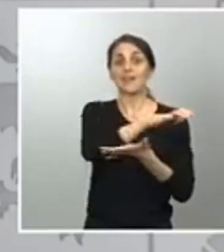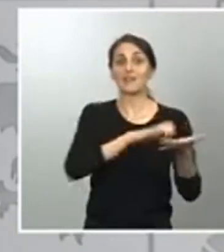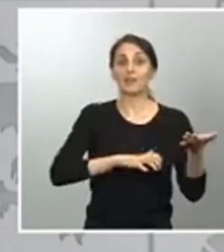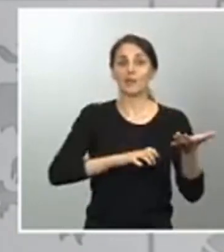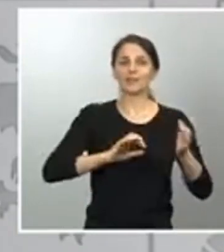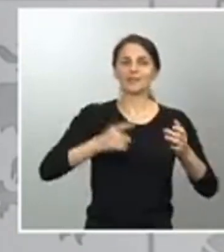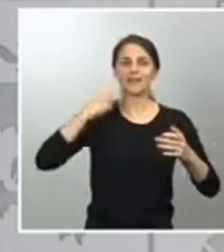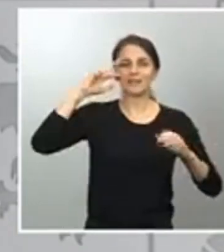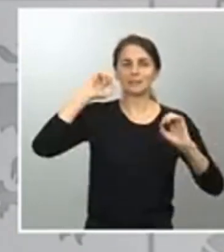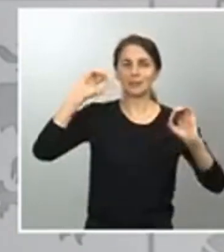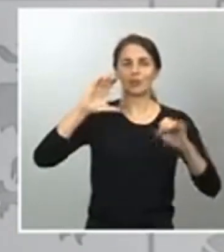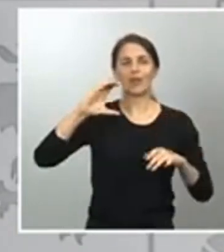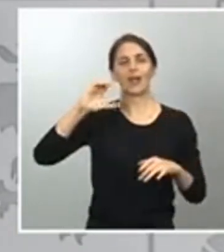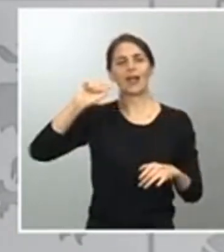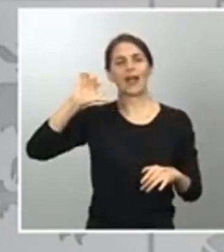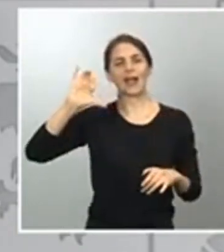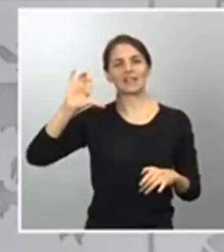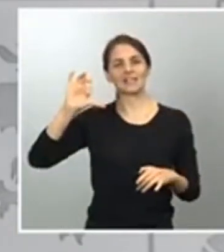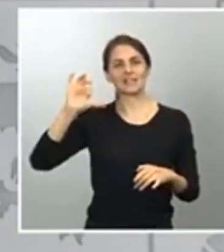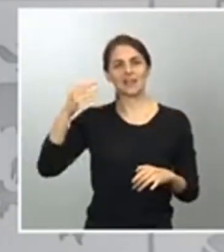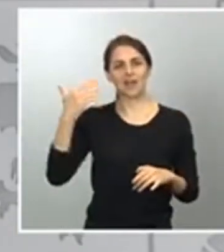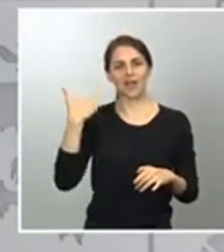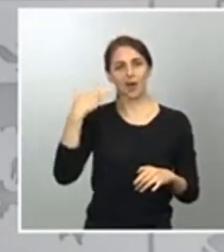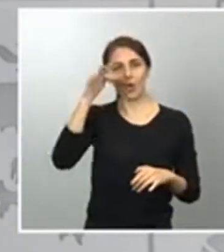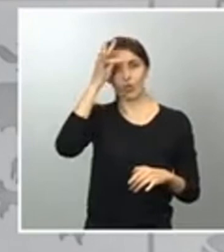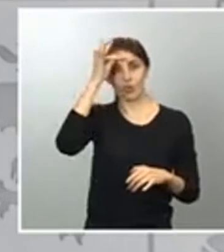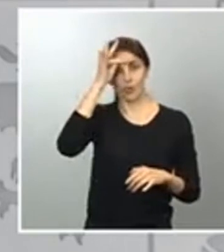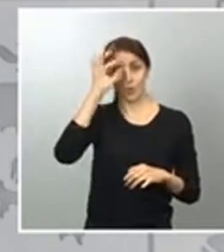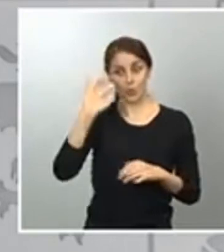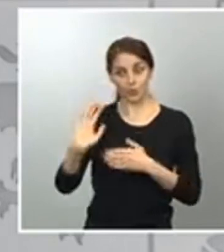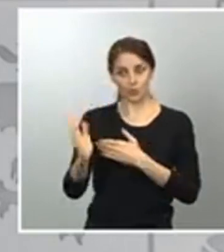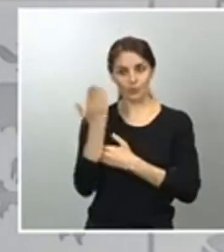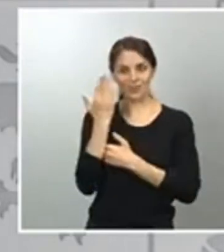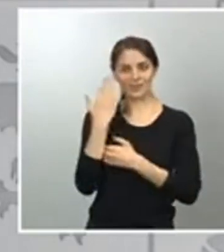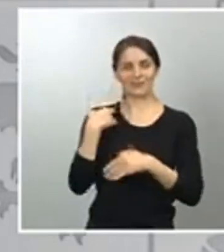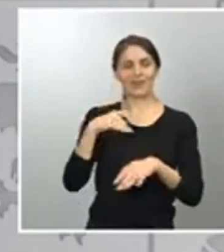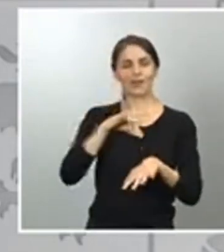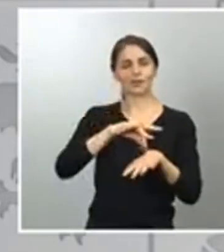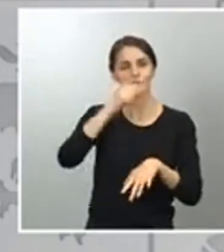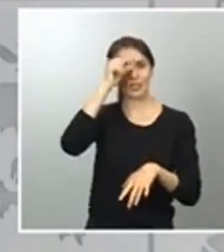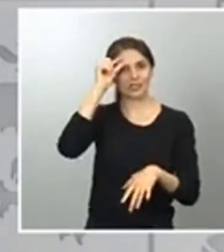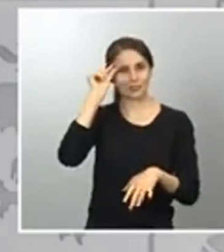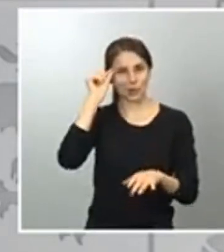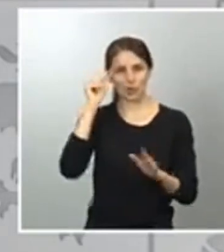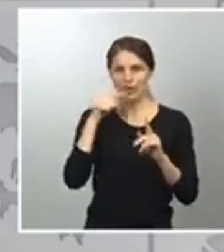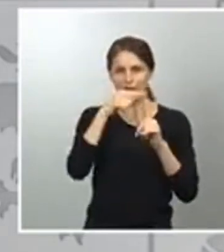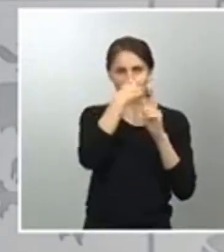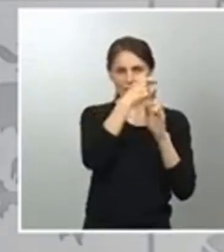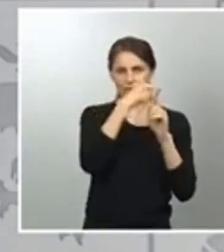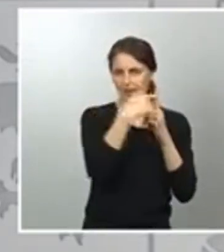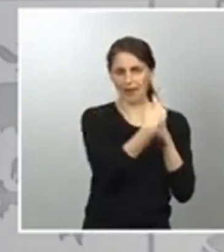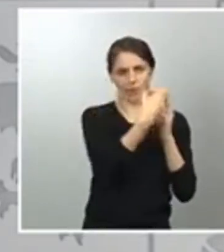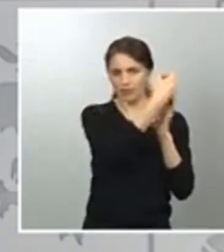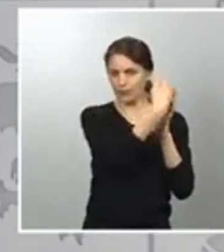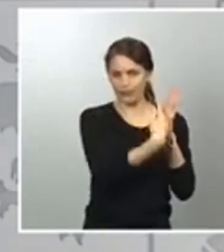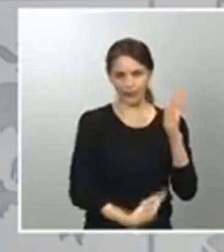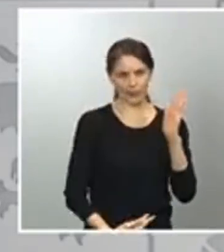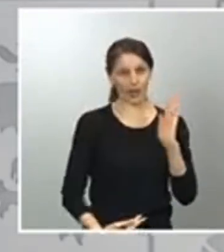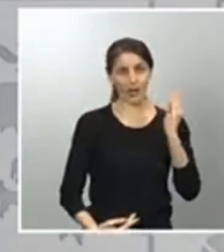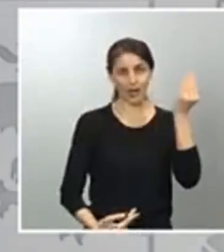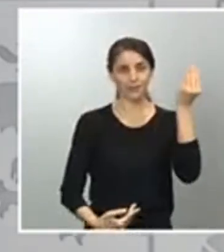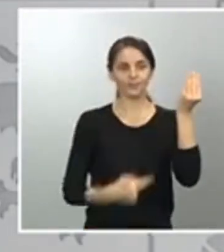pasado domingo, que me hizo entrega el doctor Simón, y que básicamente, como usted bien sabe, pues está centrado en las